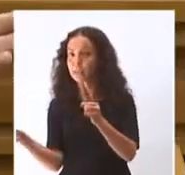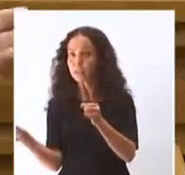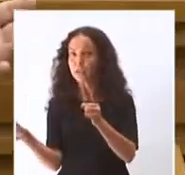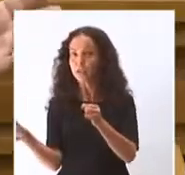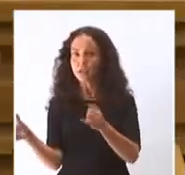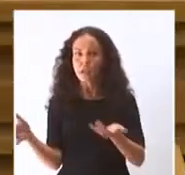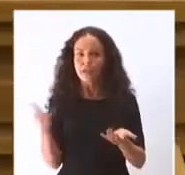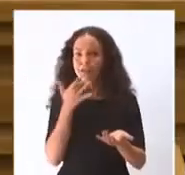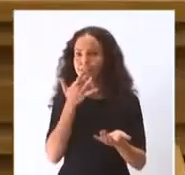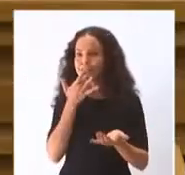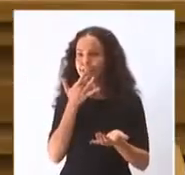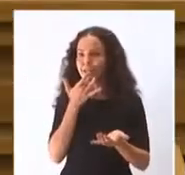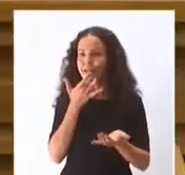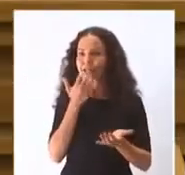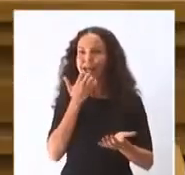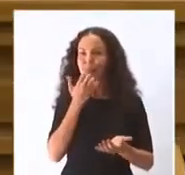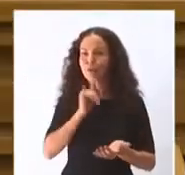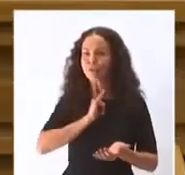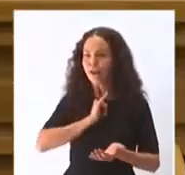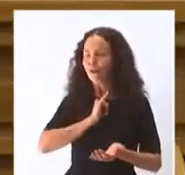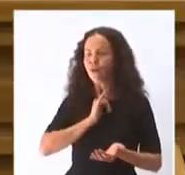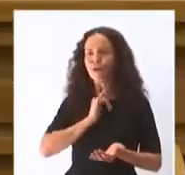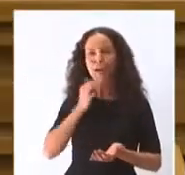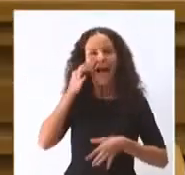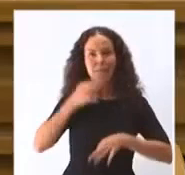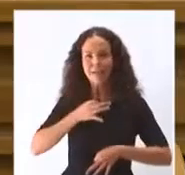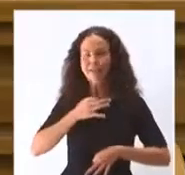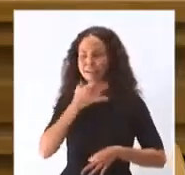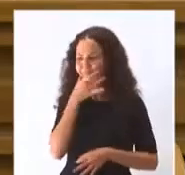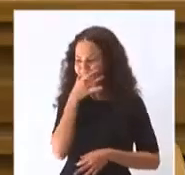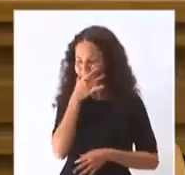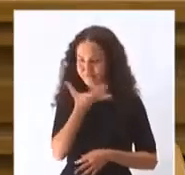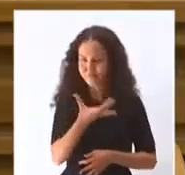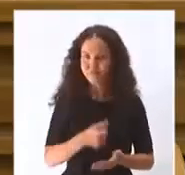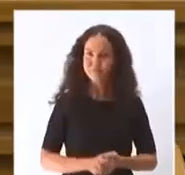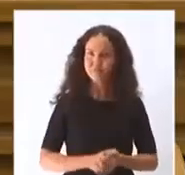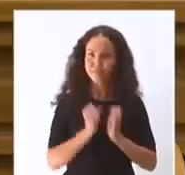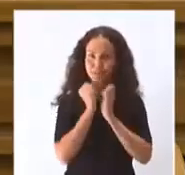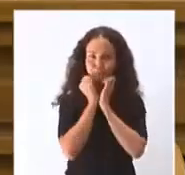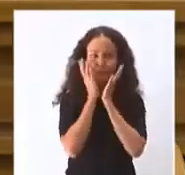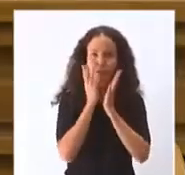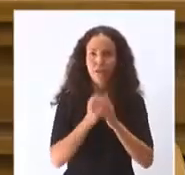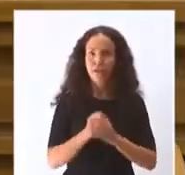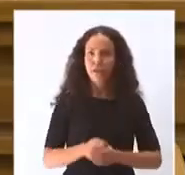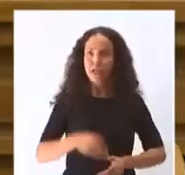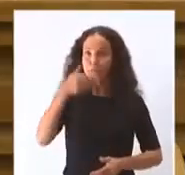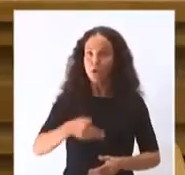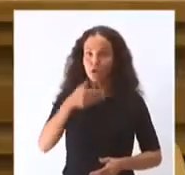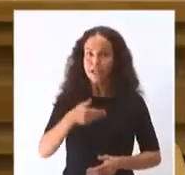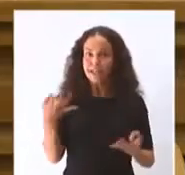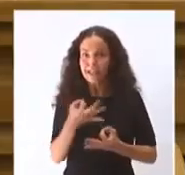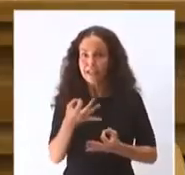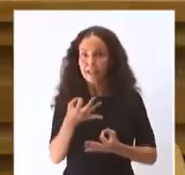tenemos ese ejemplo es que me sonrojo me sonrojo es importante por lo menos si no se ayuda